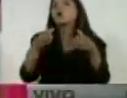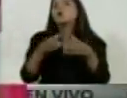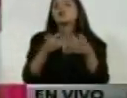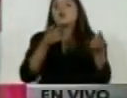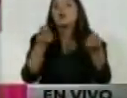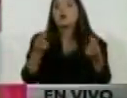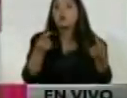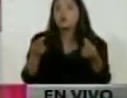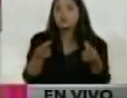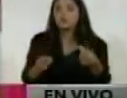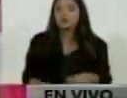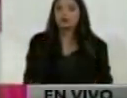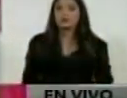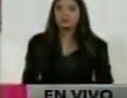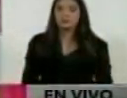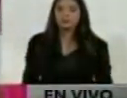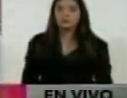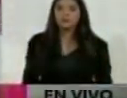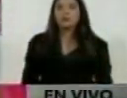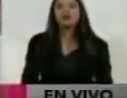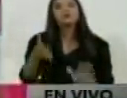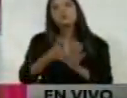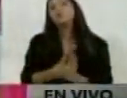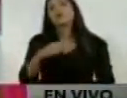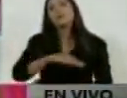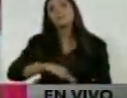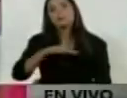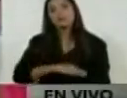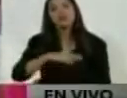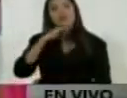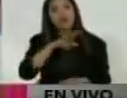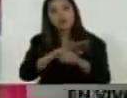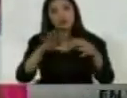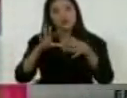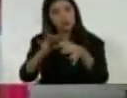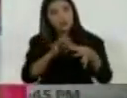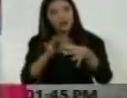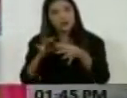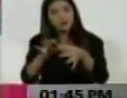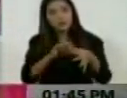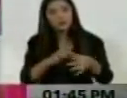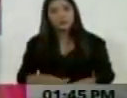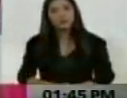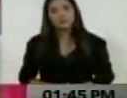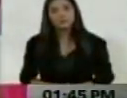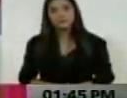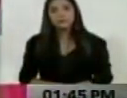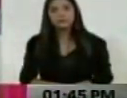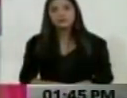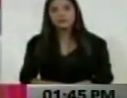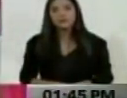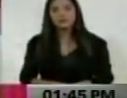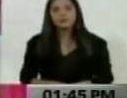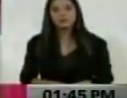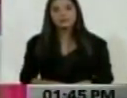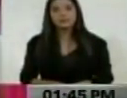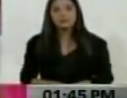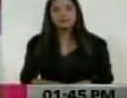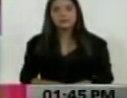Economía, a través de la gran misión Abastecimiento Soberano, y en plena